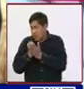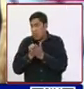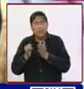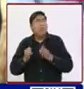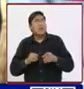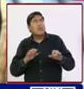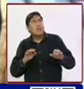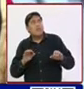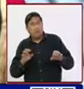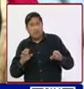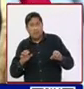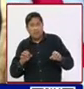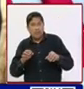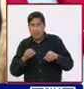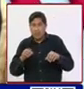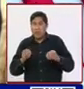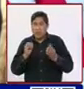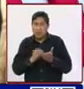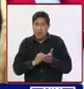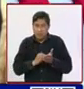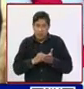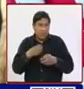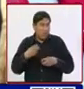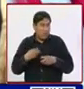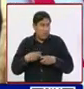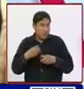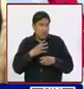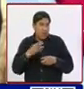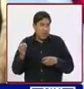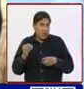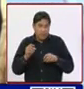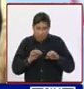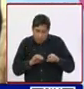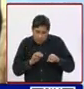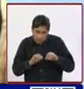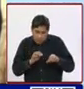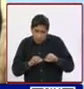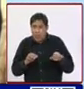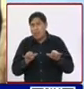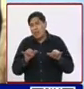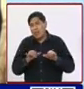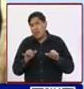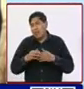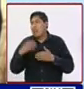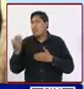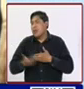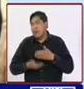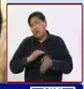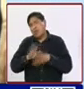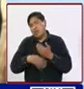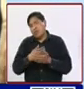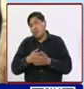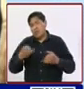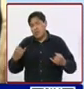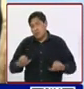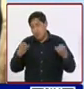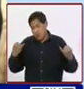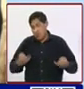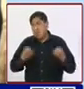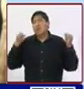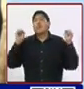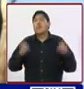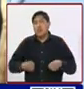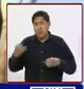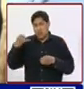La aplicación es compleja de instalarse. Y bueno, también hacer una invitación a todos los adolescentes para que